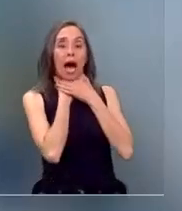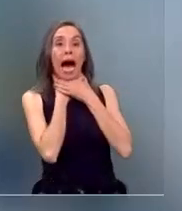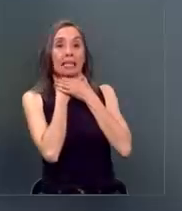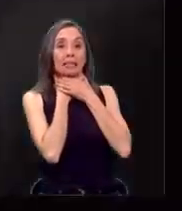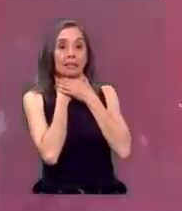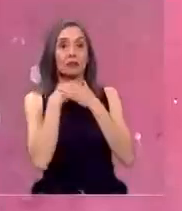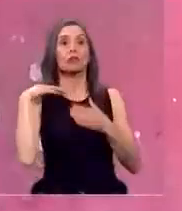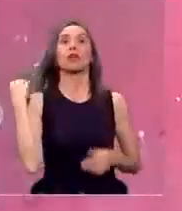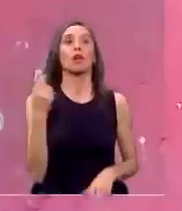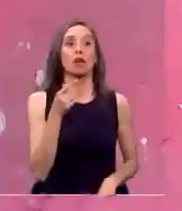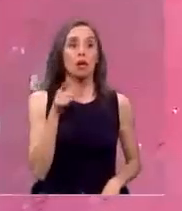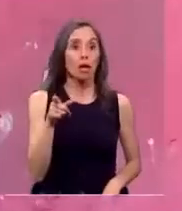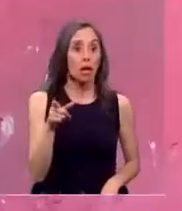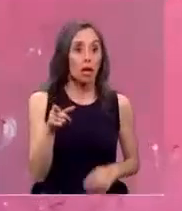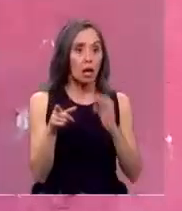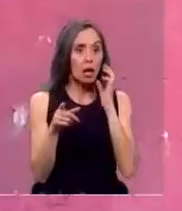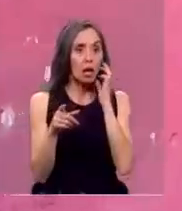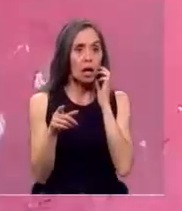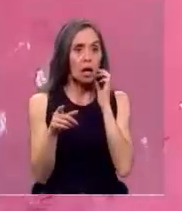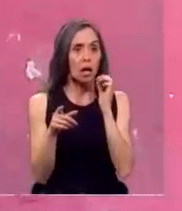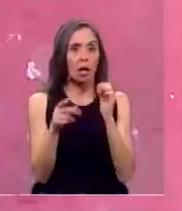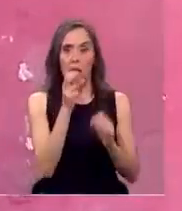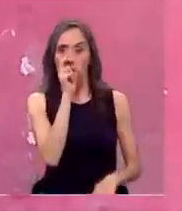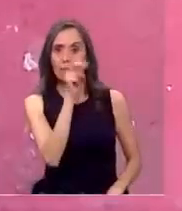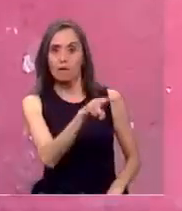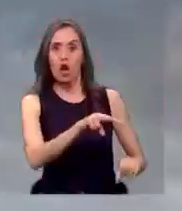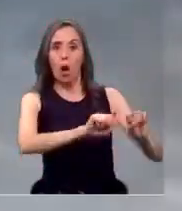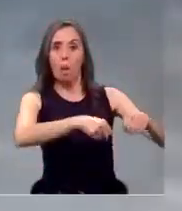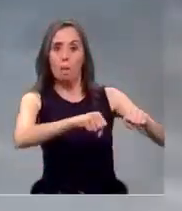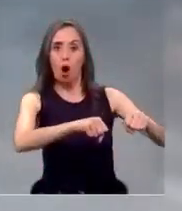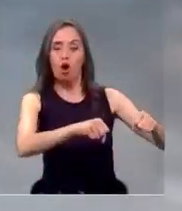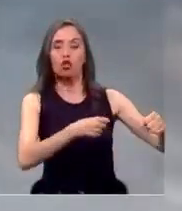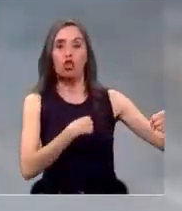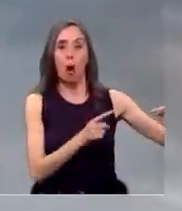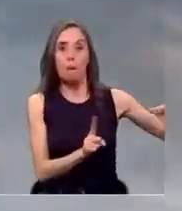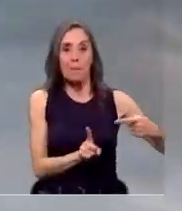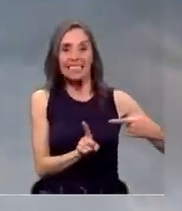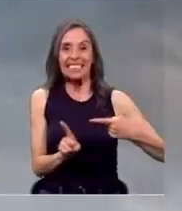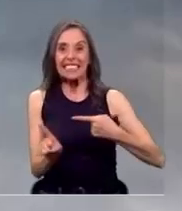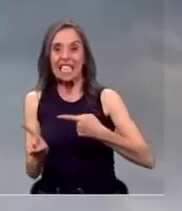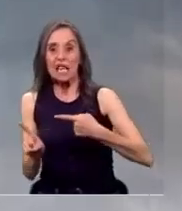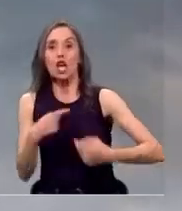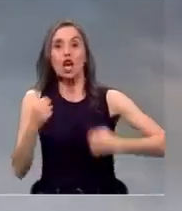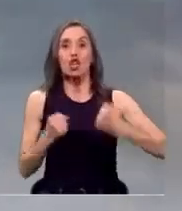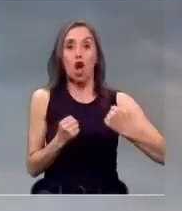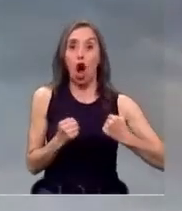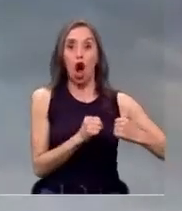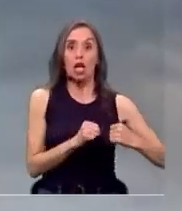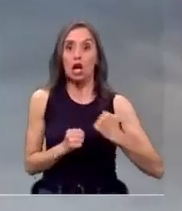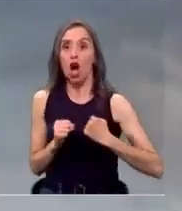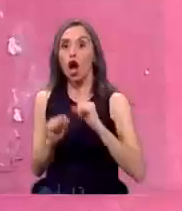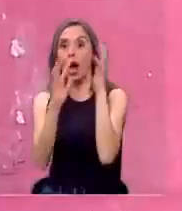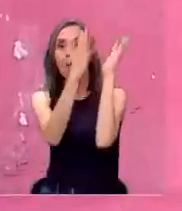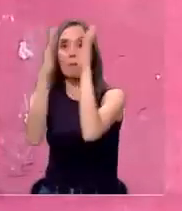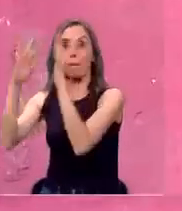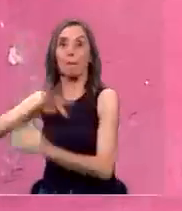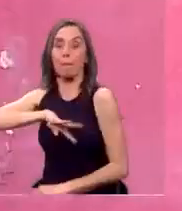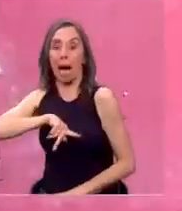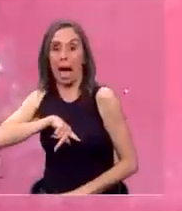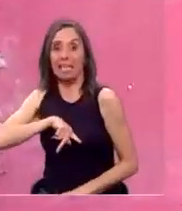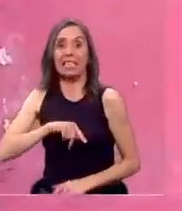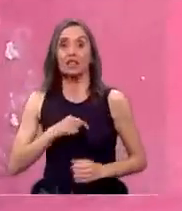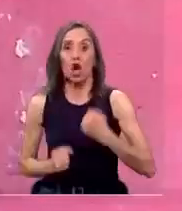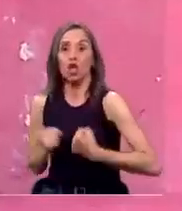puesto su chompita tal, y vi una moto que me estaban siguiendo. Corrí y me metí al parque. Ya, y cuando yo llego al lado de la